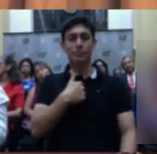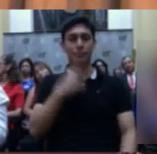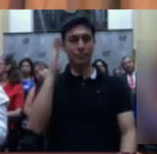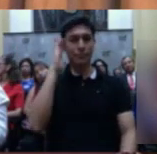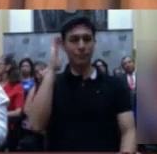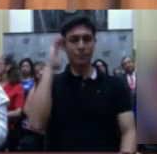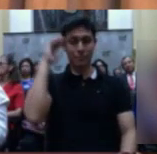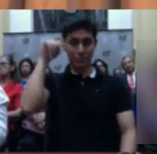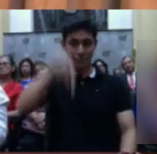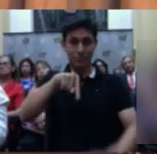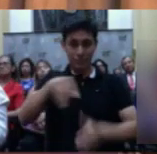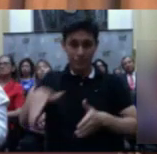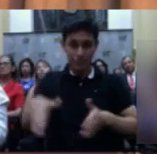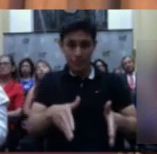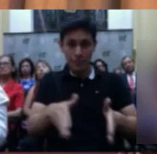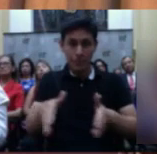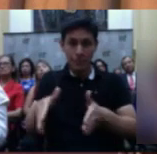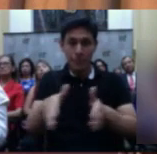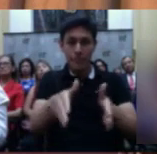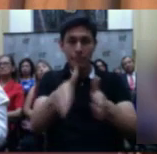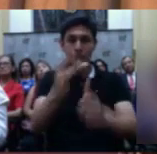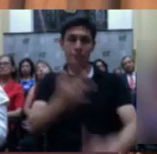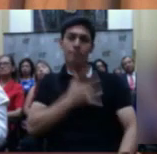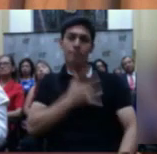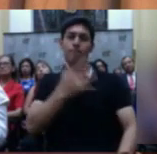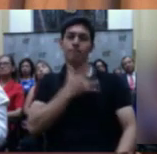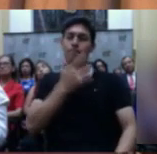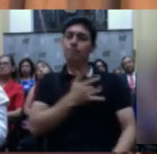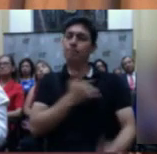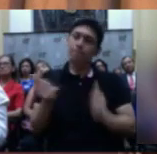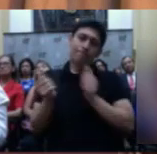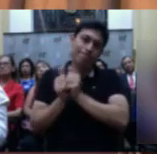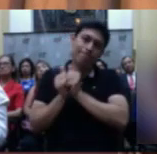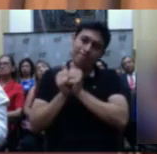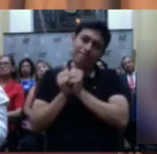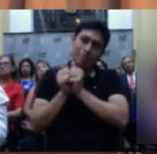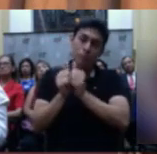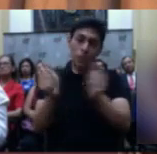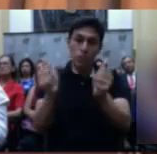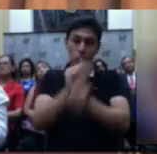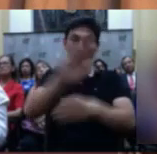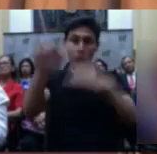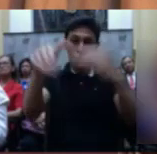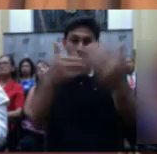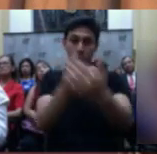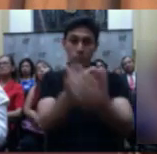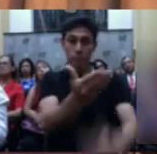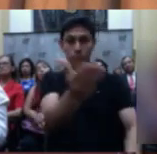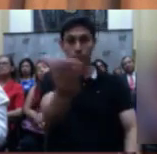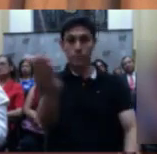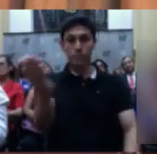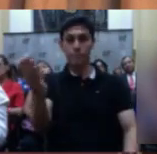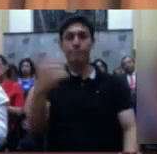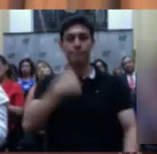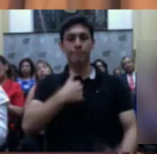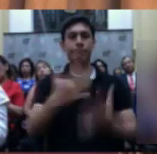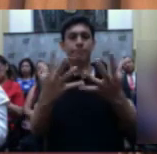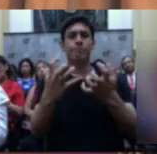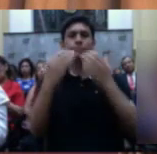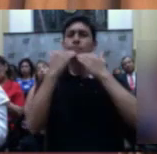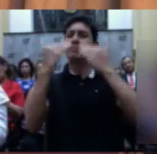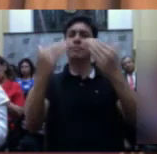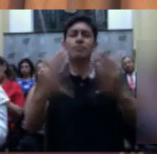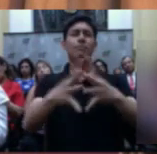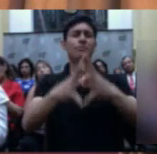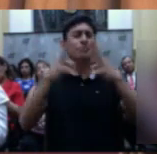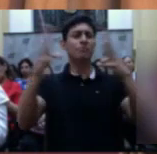camino y me he sentido cada día acompañado por todos ustedes. Por ello, quiero agradecer de manera muy